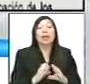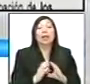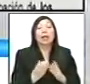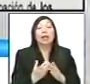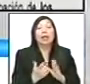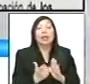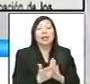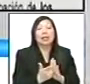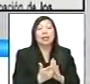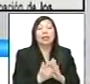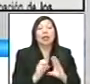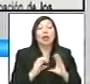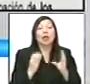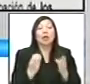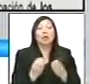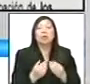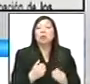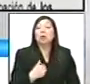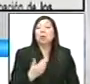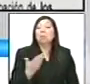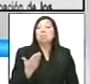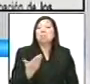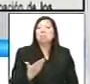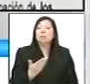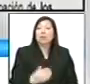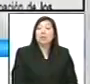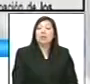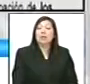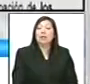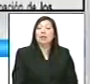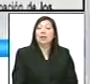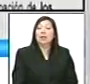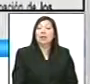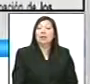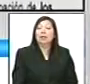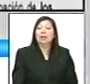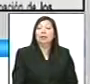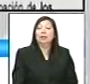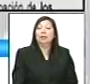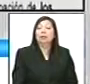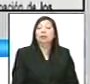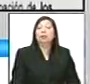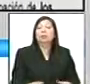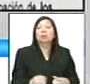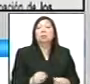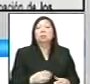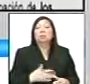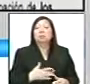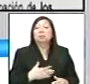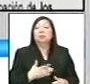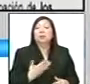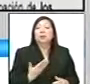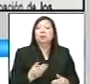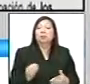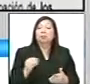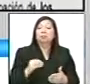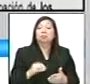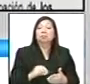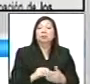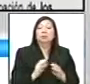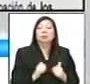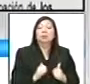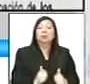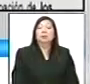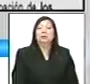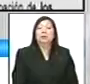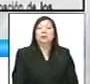de la República, yo pido a la delegación, presidenta, que, o de la comisión, que podamos colocar más bien,